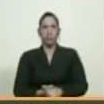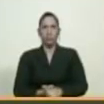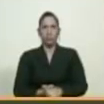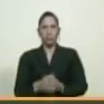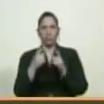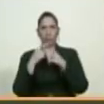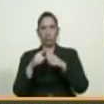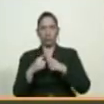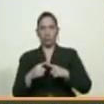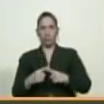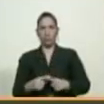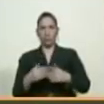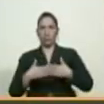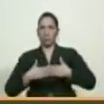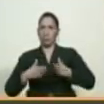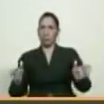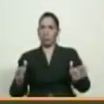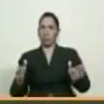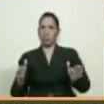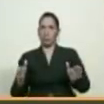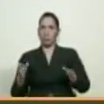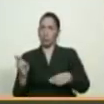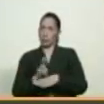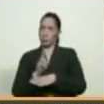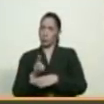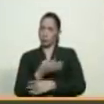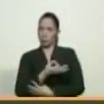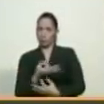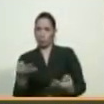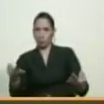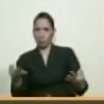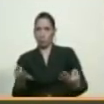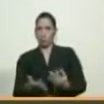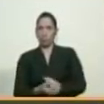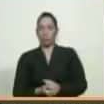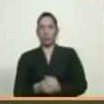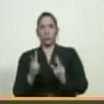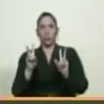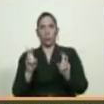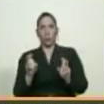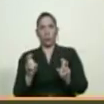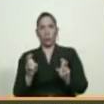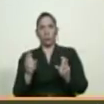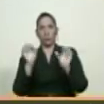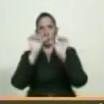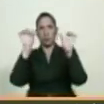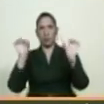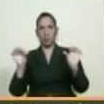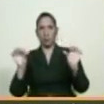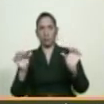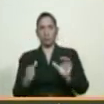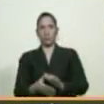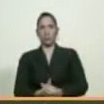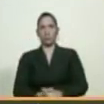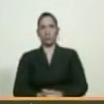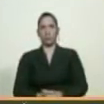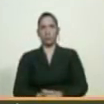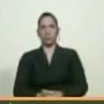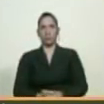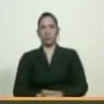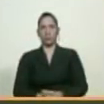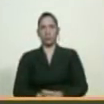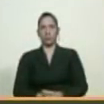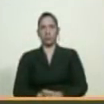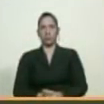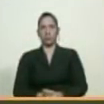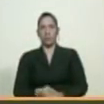garantizar el correcto uso de este nuevo sistema. Para ello,